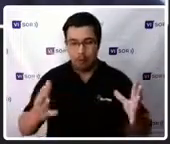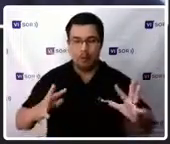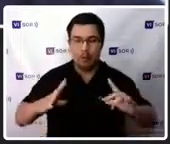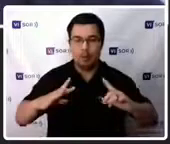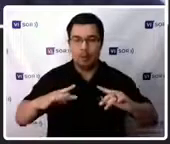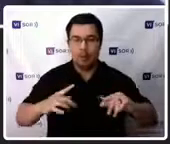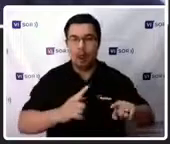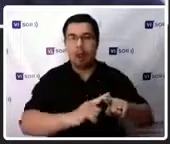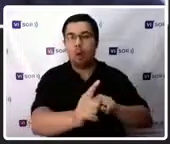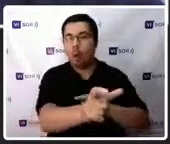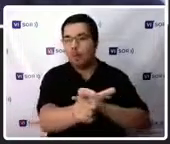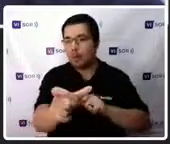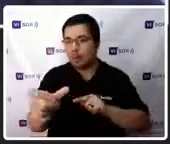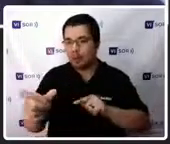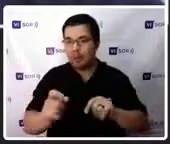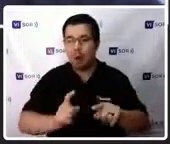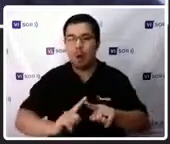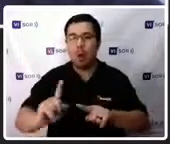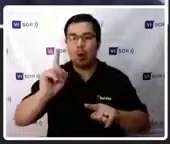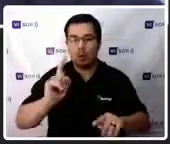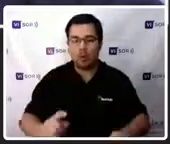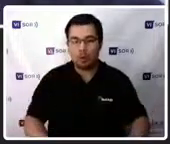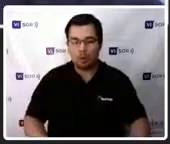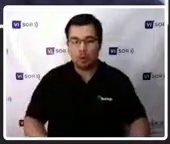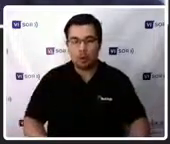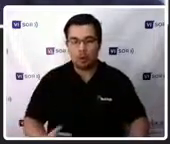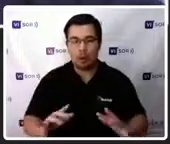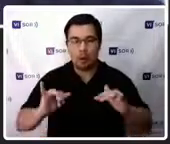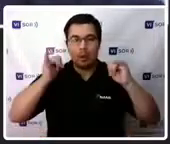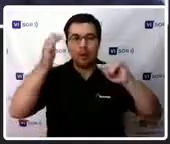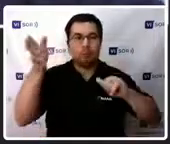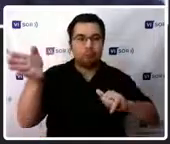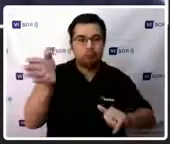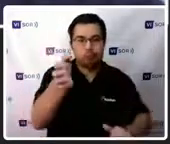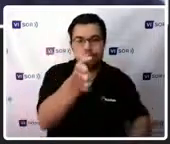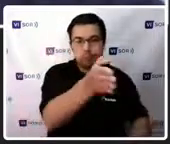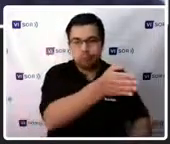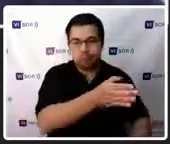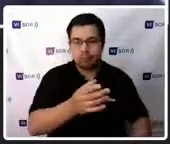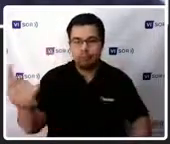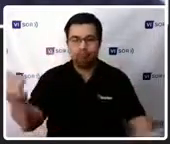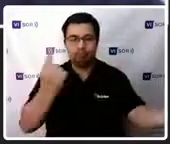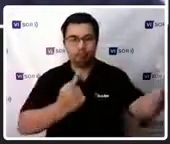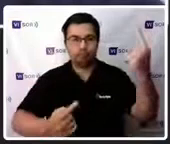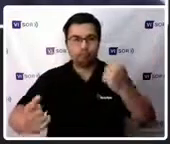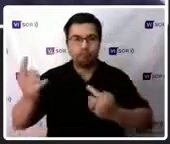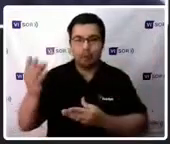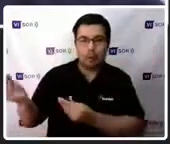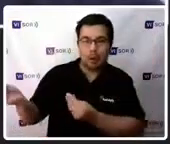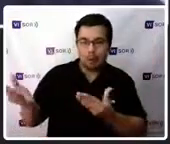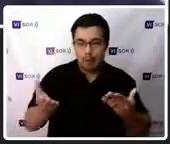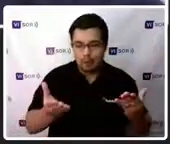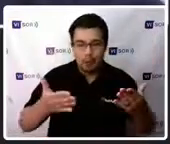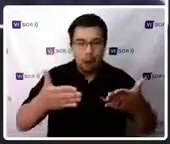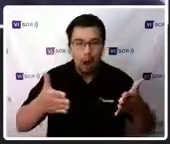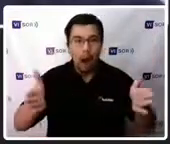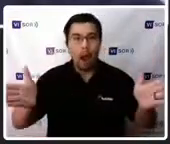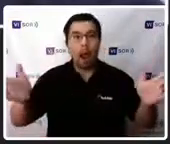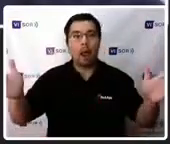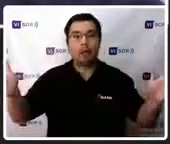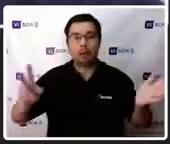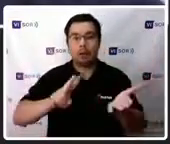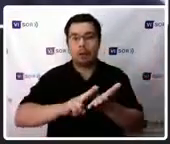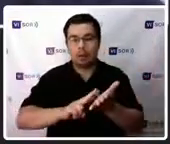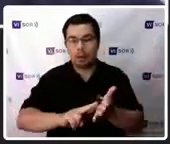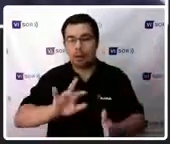a otros pasajeros, a otros turistas. Y nada, la invitación está abierta. La verdad es que nos quedan